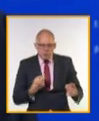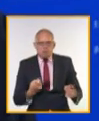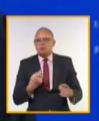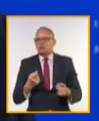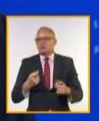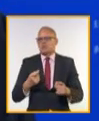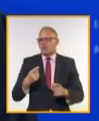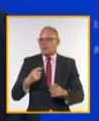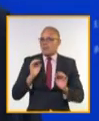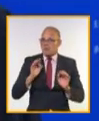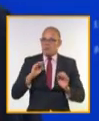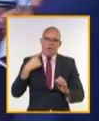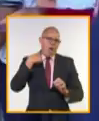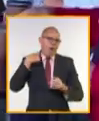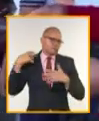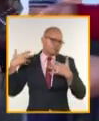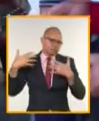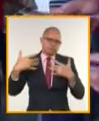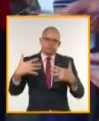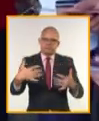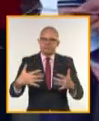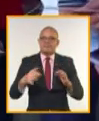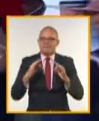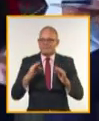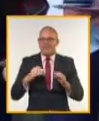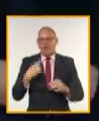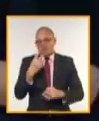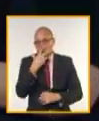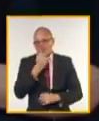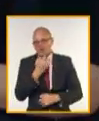revolución y de todo. Y a los chinos les gusta.